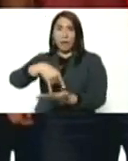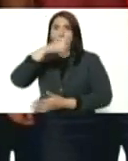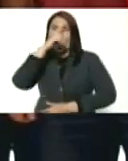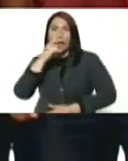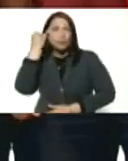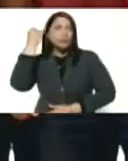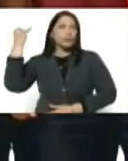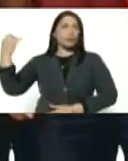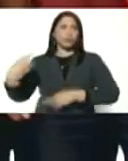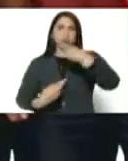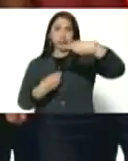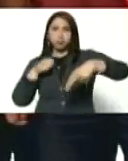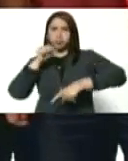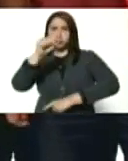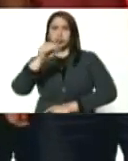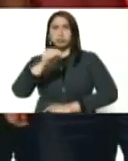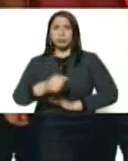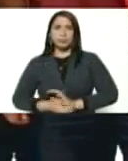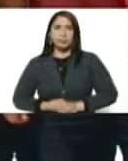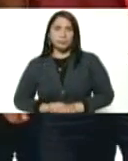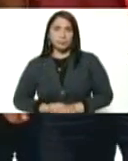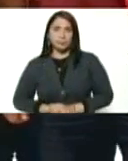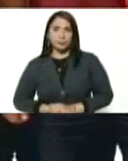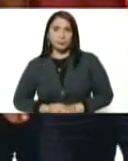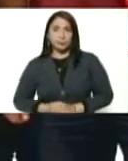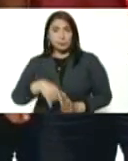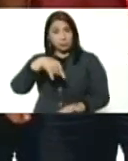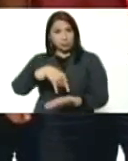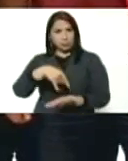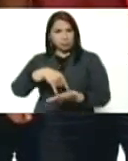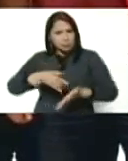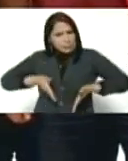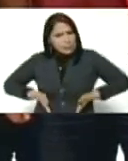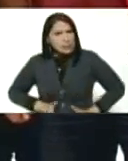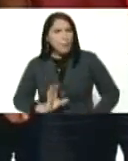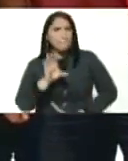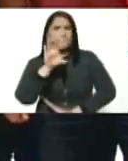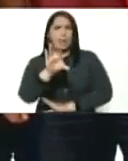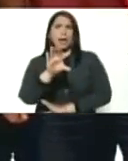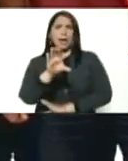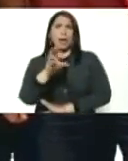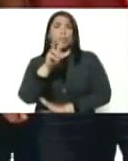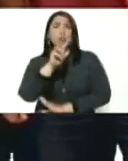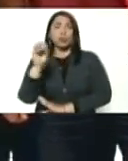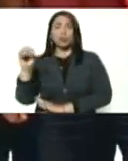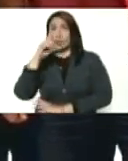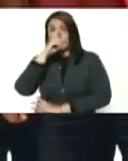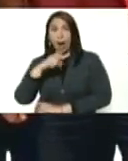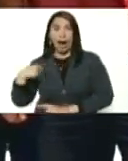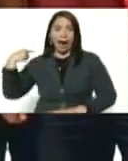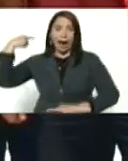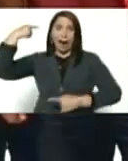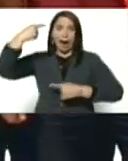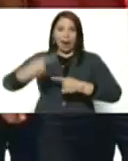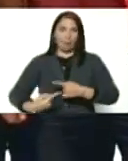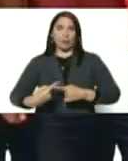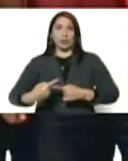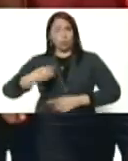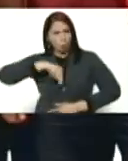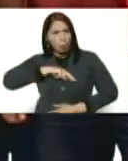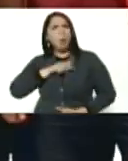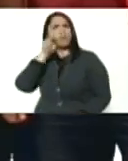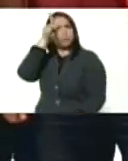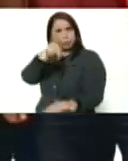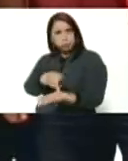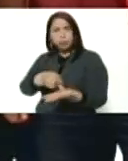los revolucionarios y las revolucionarias. De Carabobo nació la patria. 200 años después, aquí estamos. Aquí estamos,